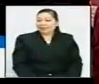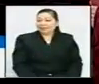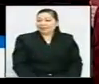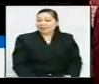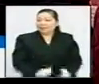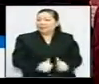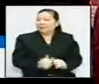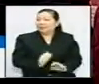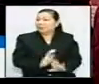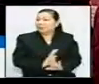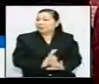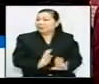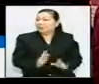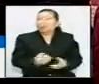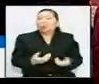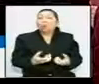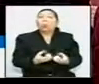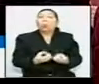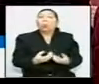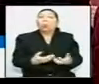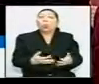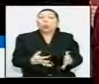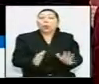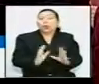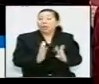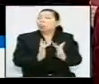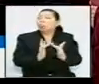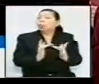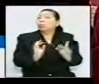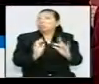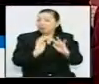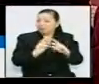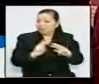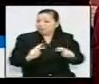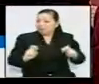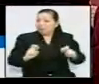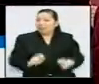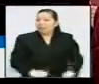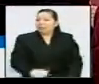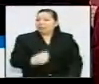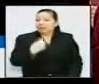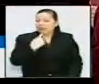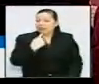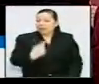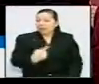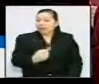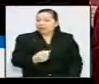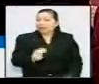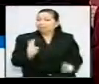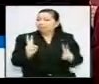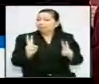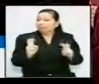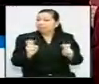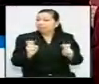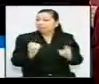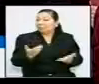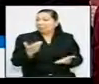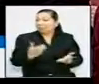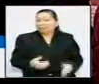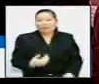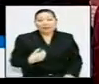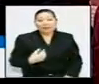acá no debe pasar por agua tibia las personas que están siendo investigadas. Y yo lo dije bien textual. Me